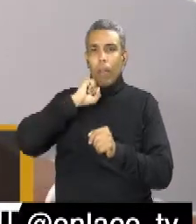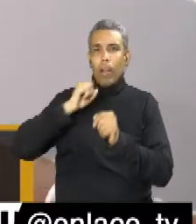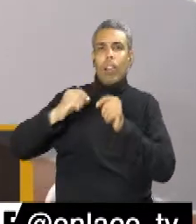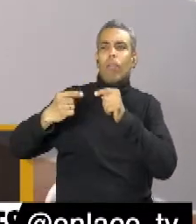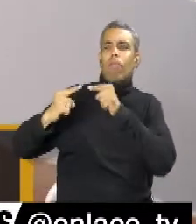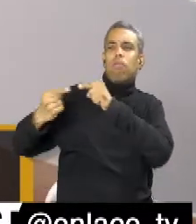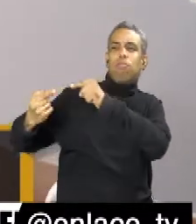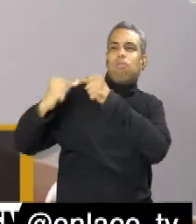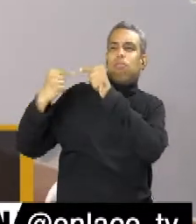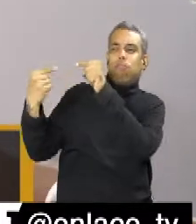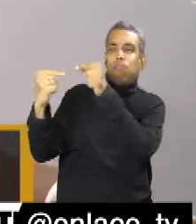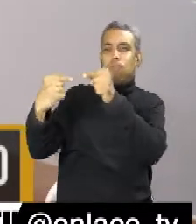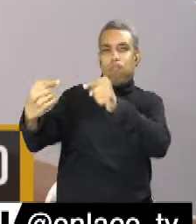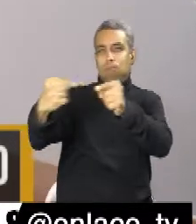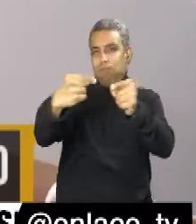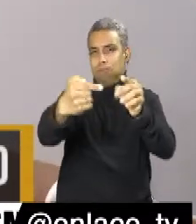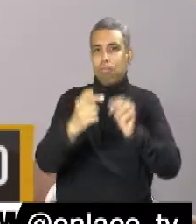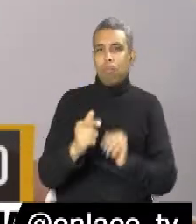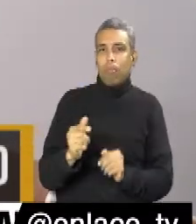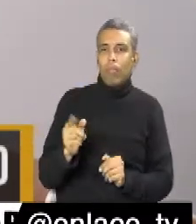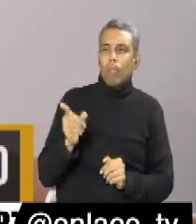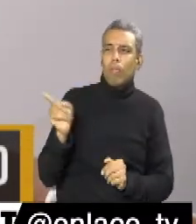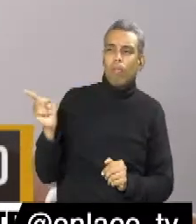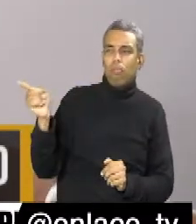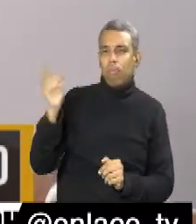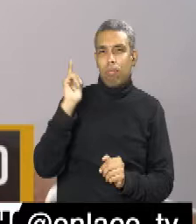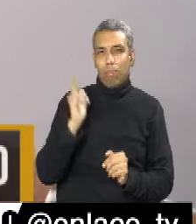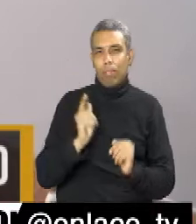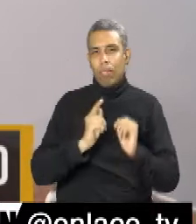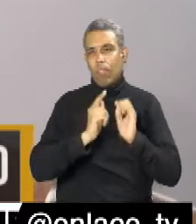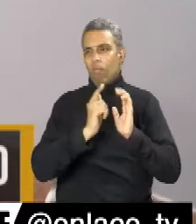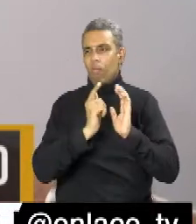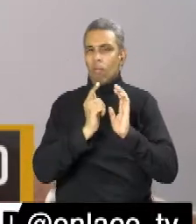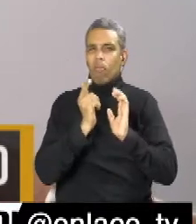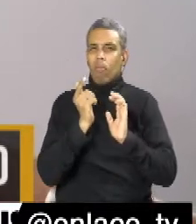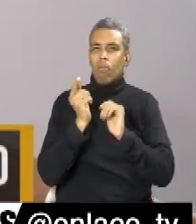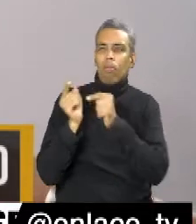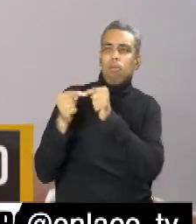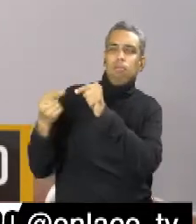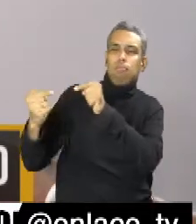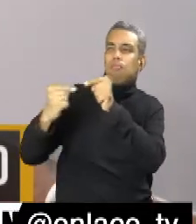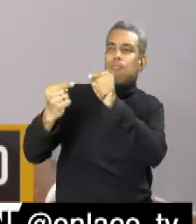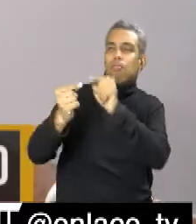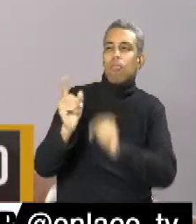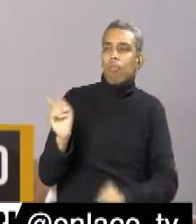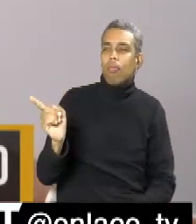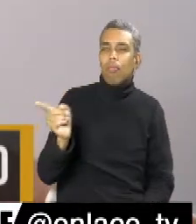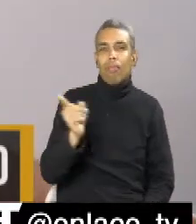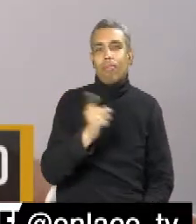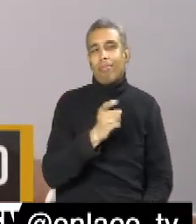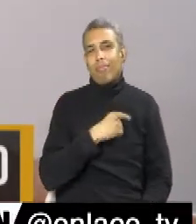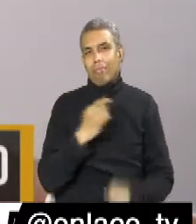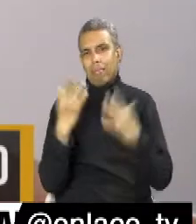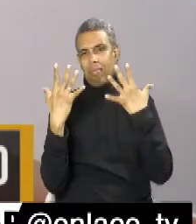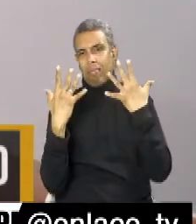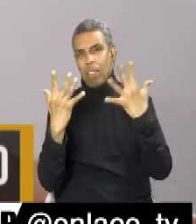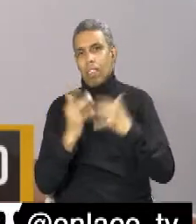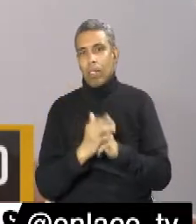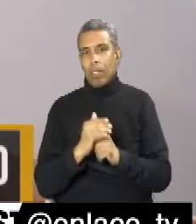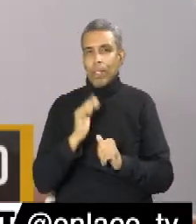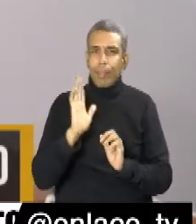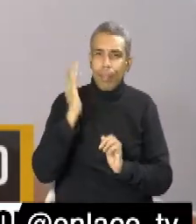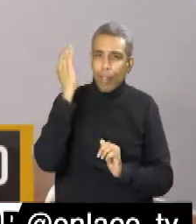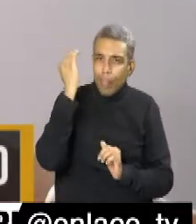calles, producto de la ingesta de licor, la intolerancia, ya que fue pues Día del